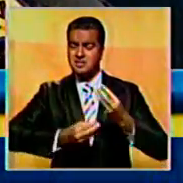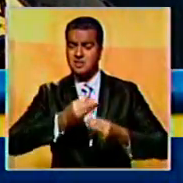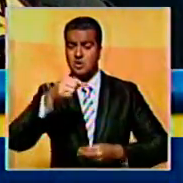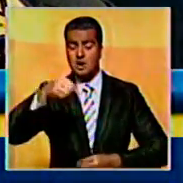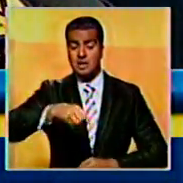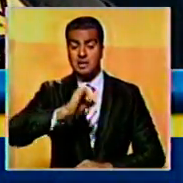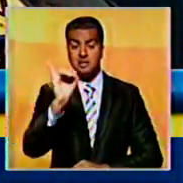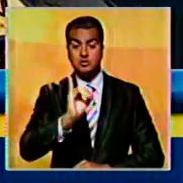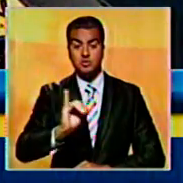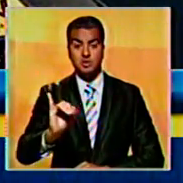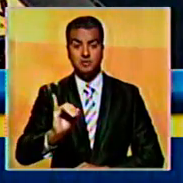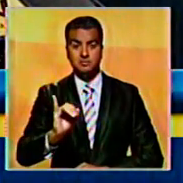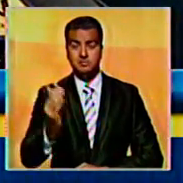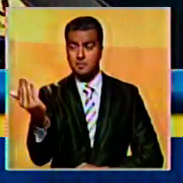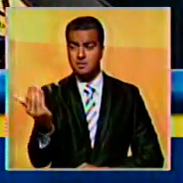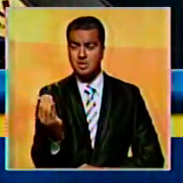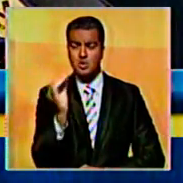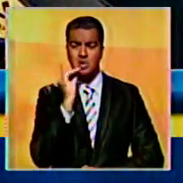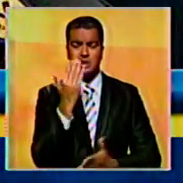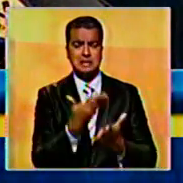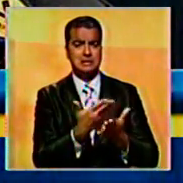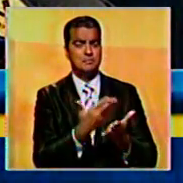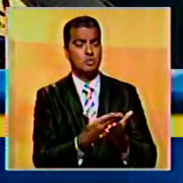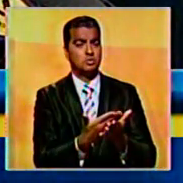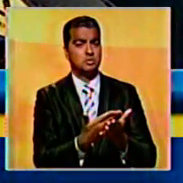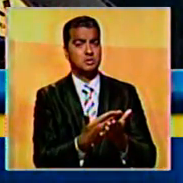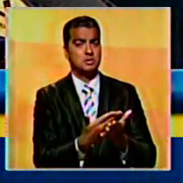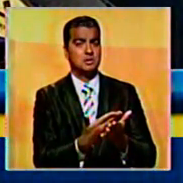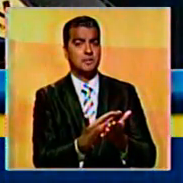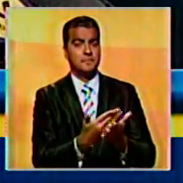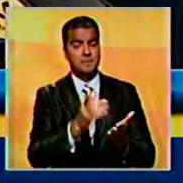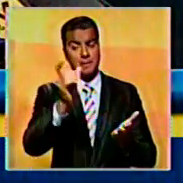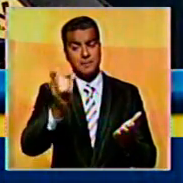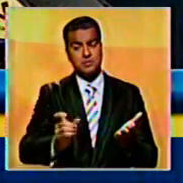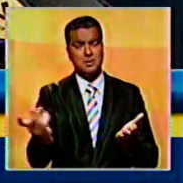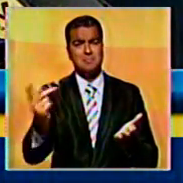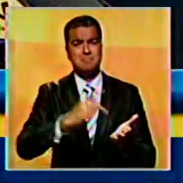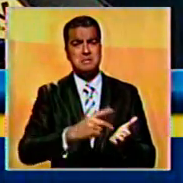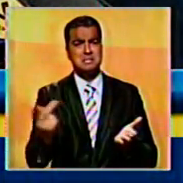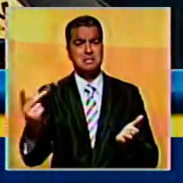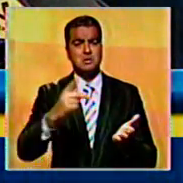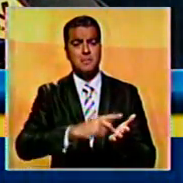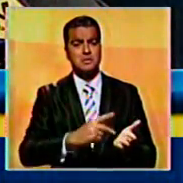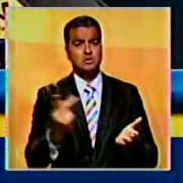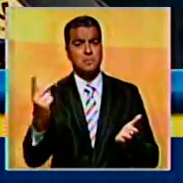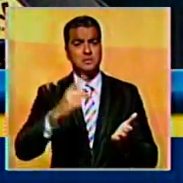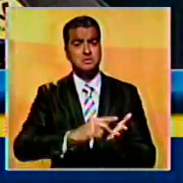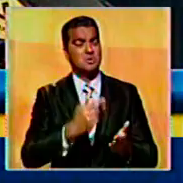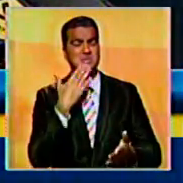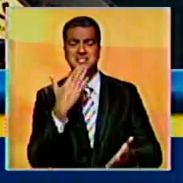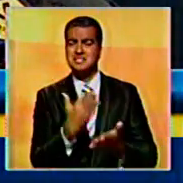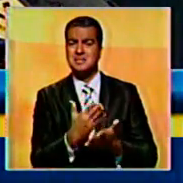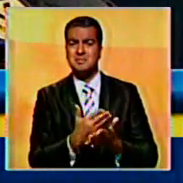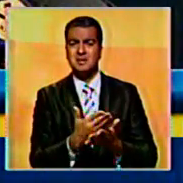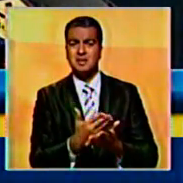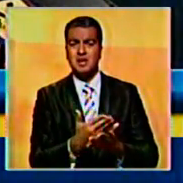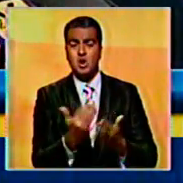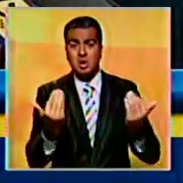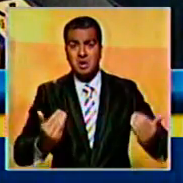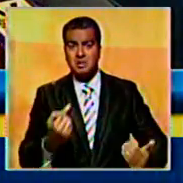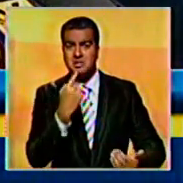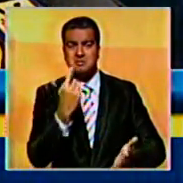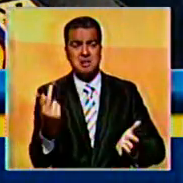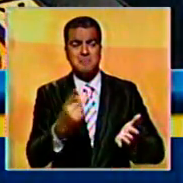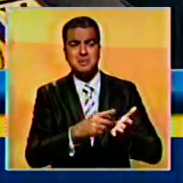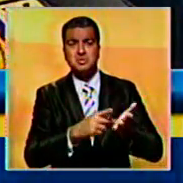el estado zulia estamos recibiendo testimonios directos de ell eh audiencias de presentación de manera irregular las que ahora se mal